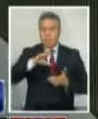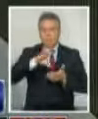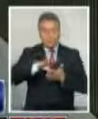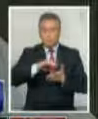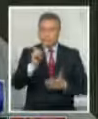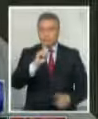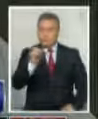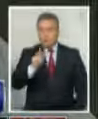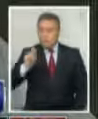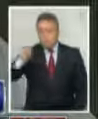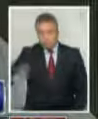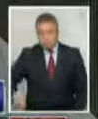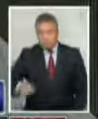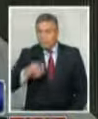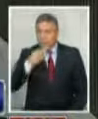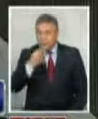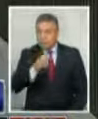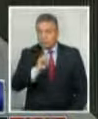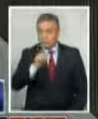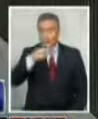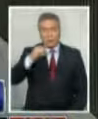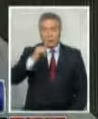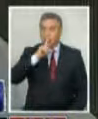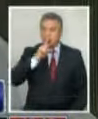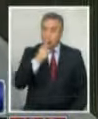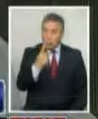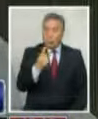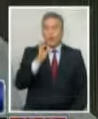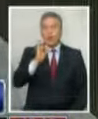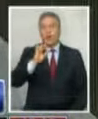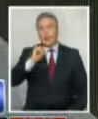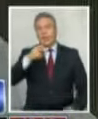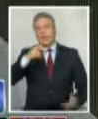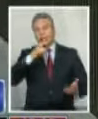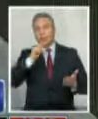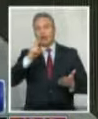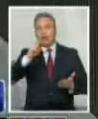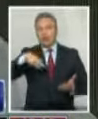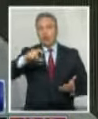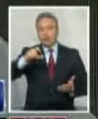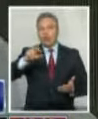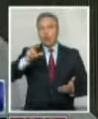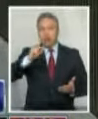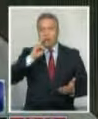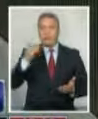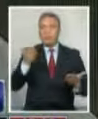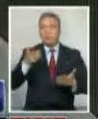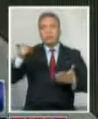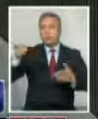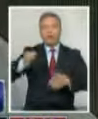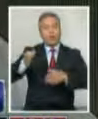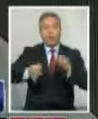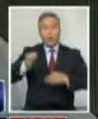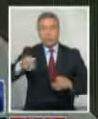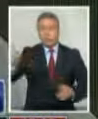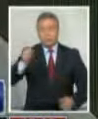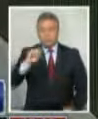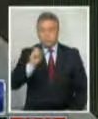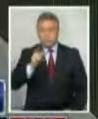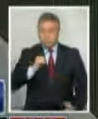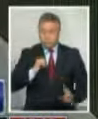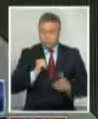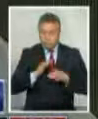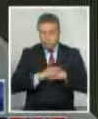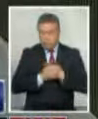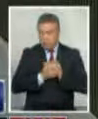pronuncia sobre el tema del hito 1 o del hito Concordia, pese a que al Perú lo planteó, porque la Corte no era competente para conocer este tema. El